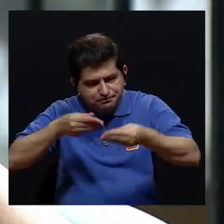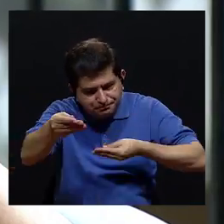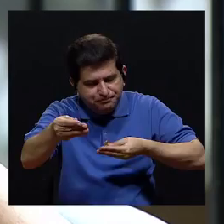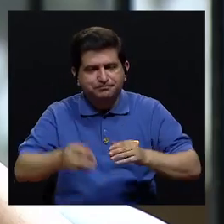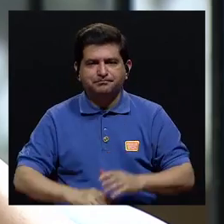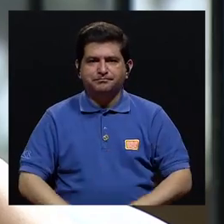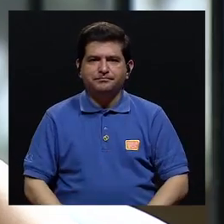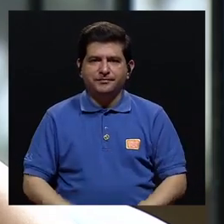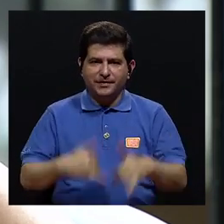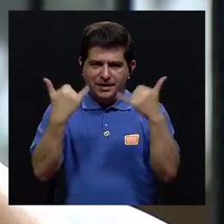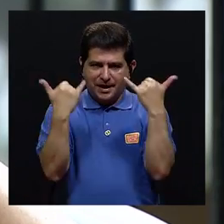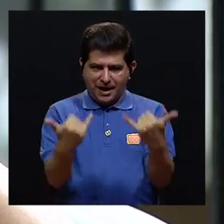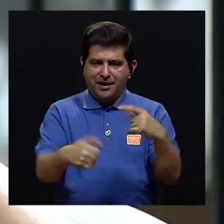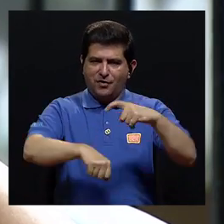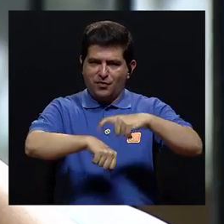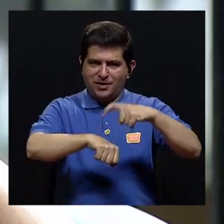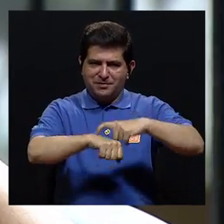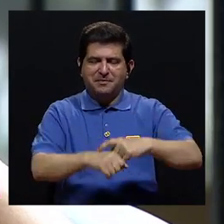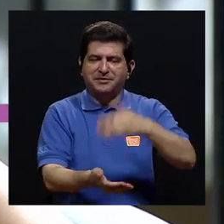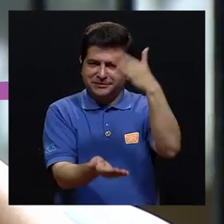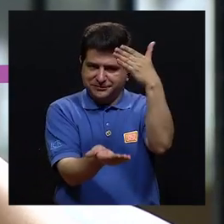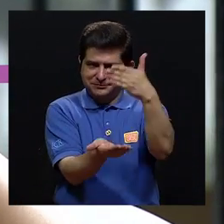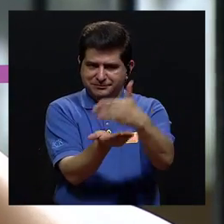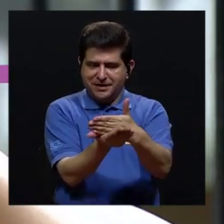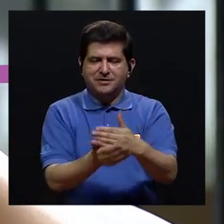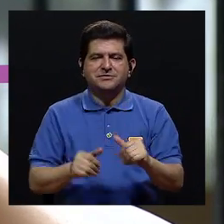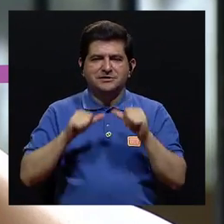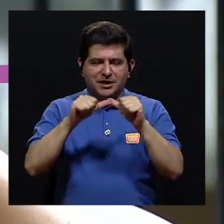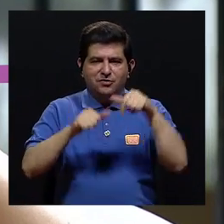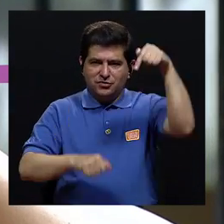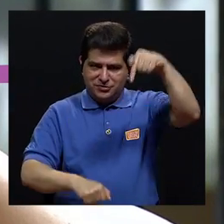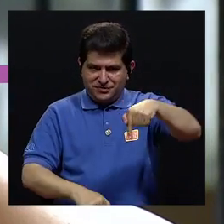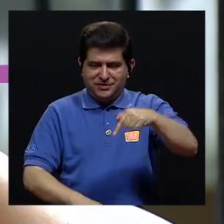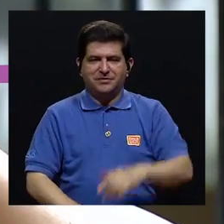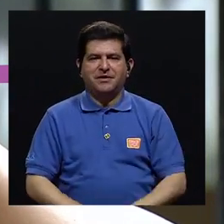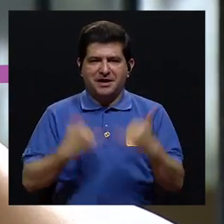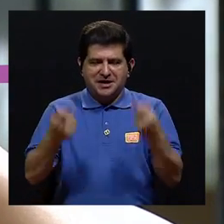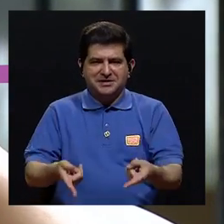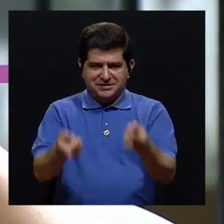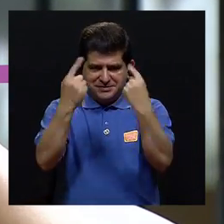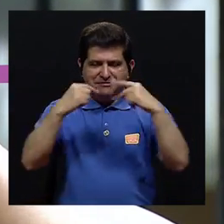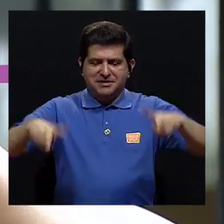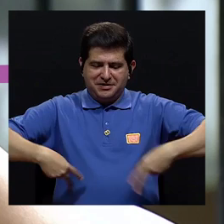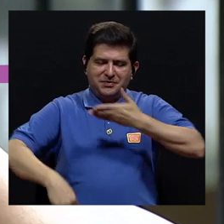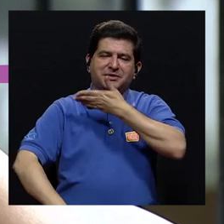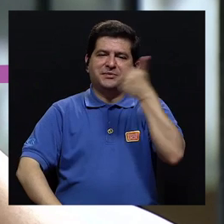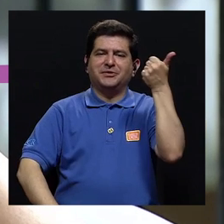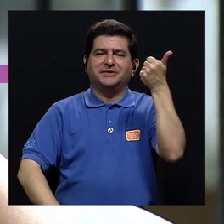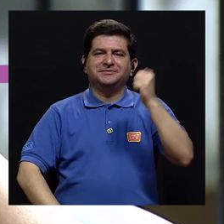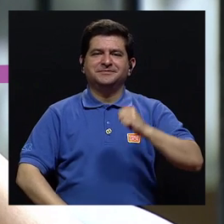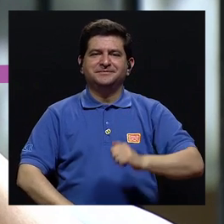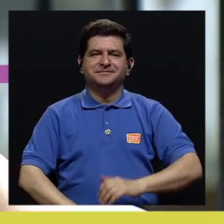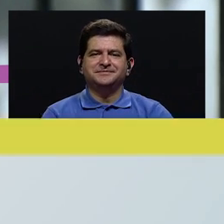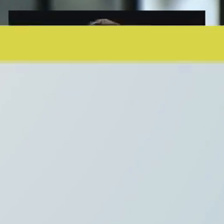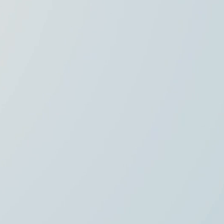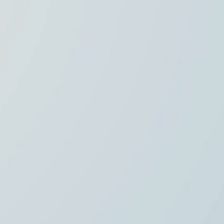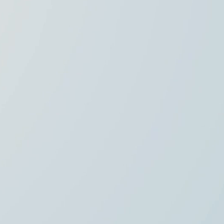bueno, este es un momento para hacer una segunda pausa. Quédese con nosotros y ya regresamos en Vivir Mejor.